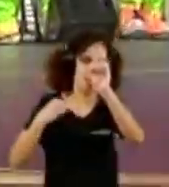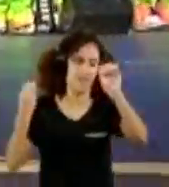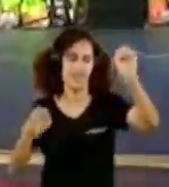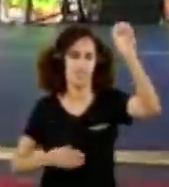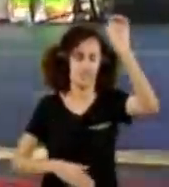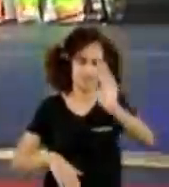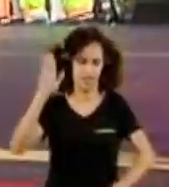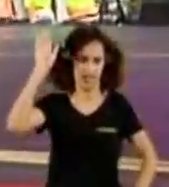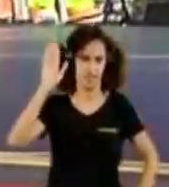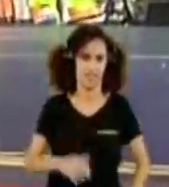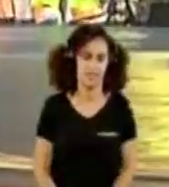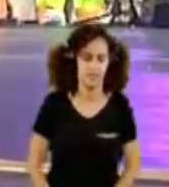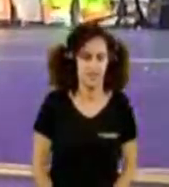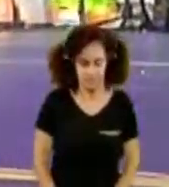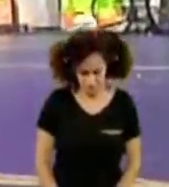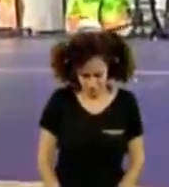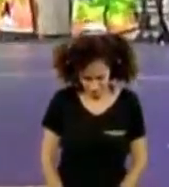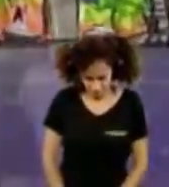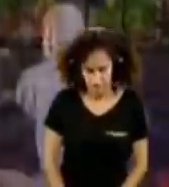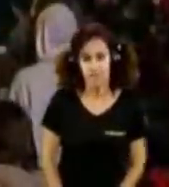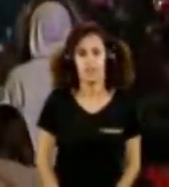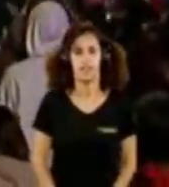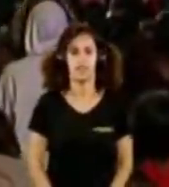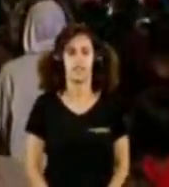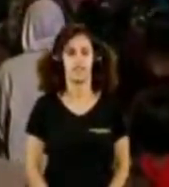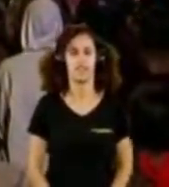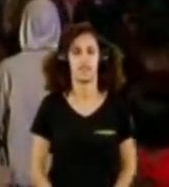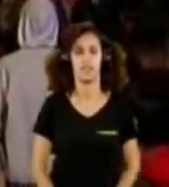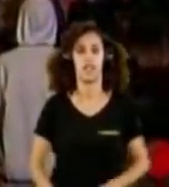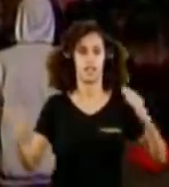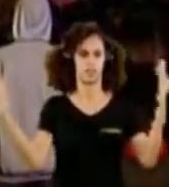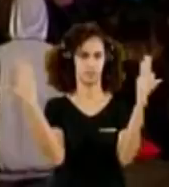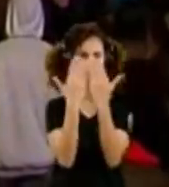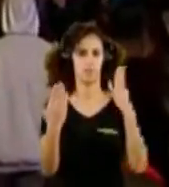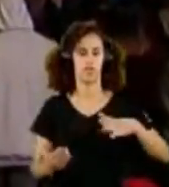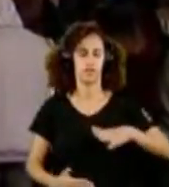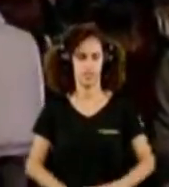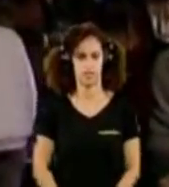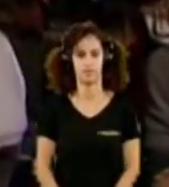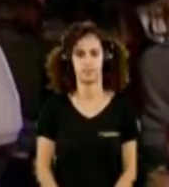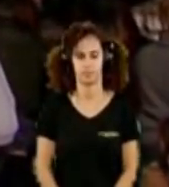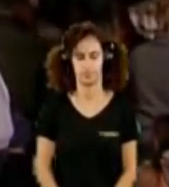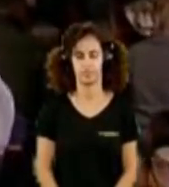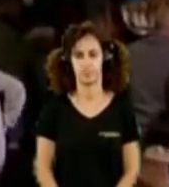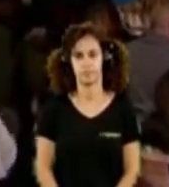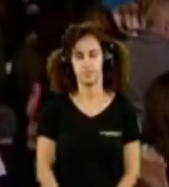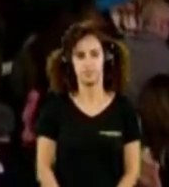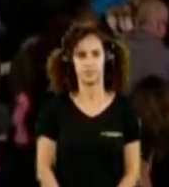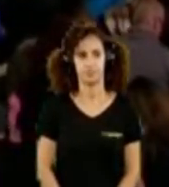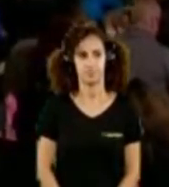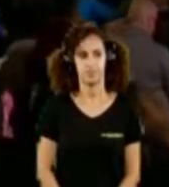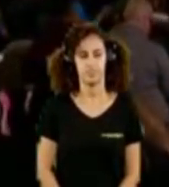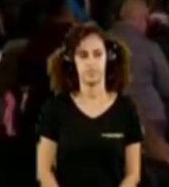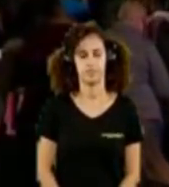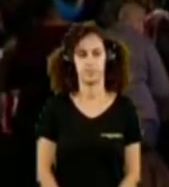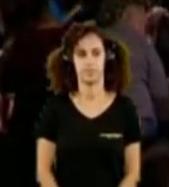Del polígono Cruz de Piedra. Dentro de hondo, por favor. Ya tienen preparado su primera canción,